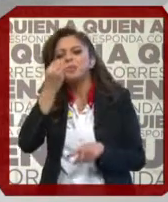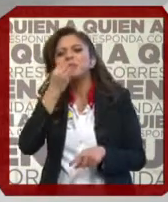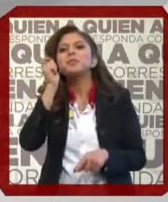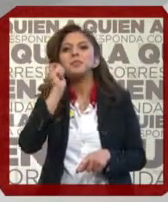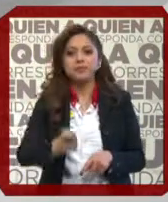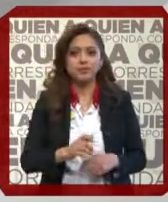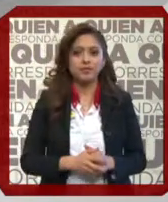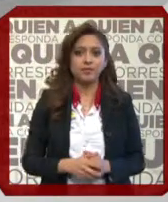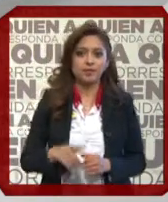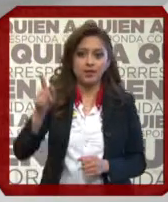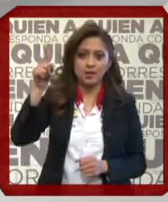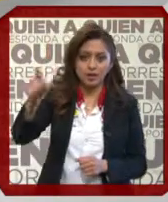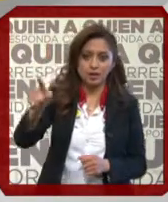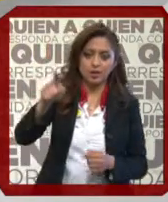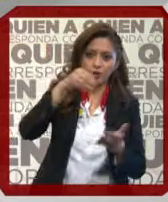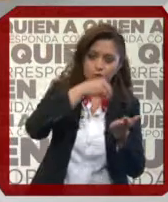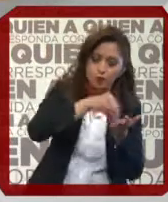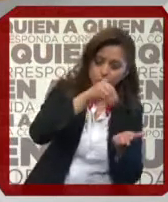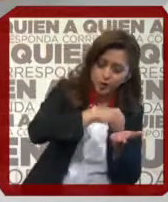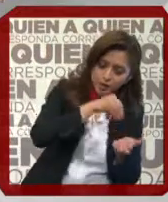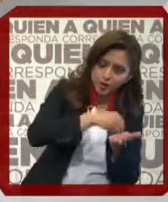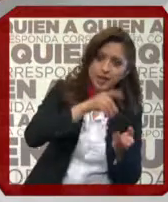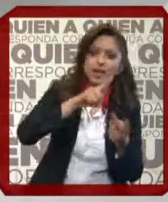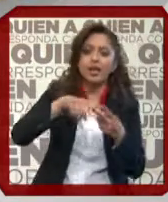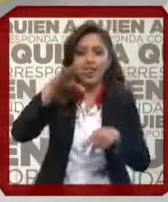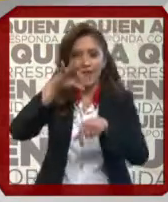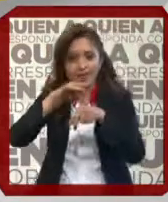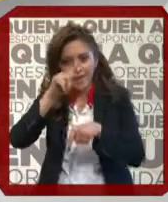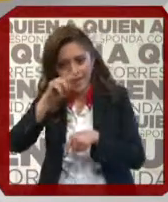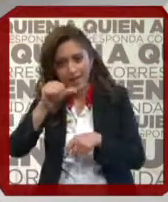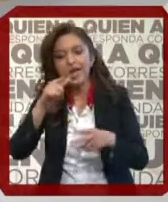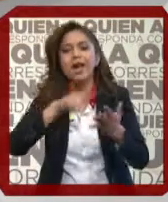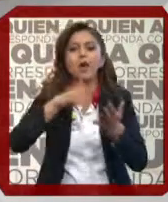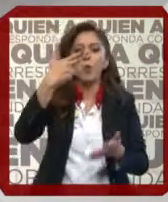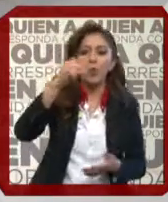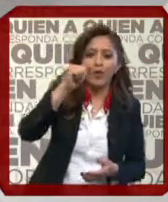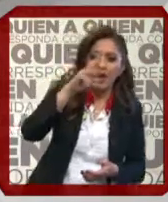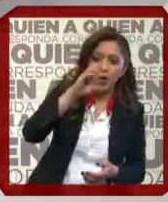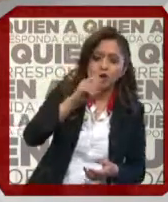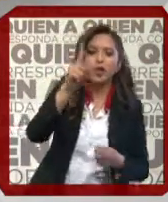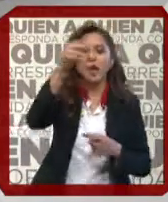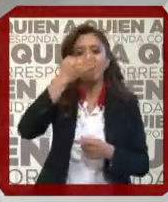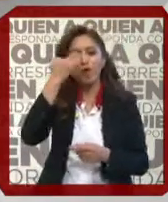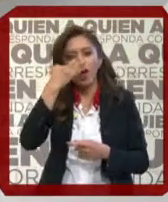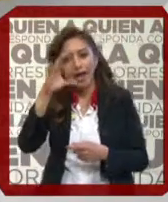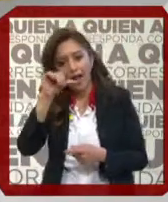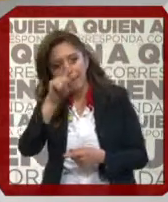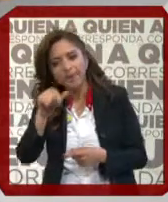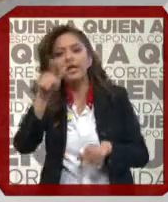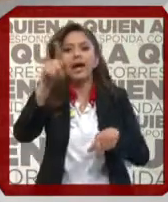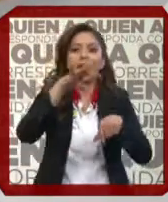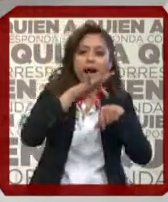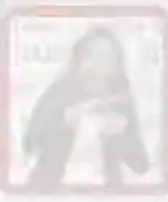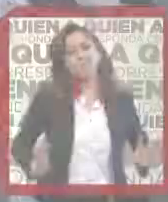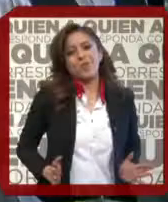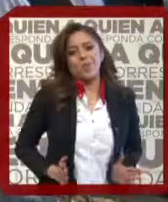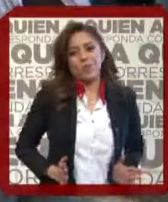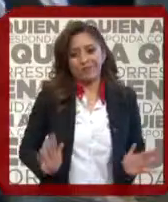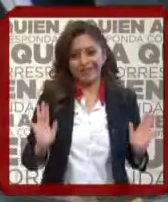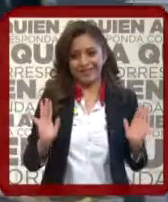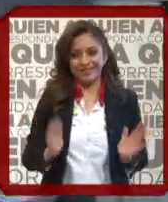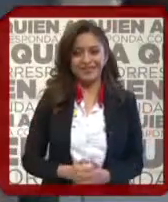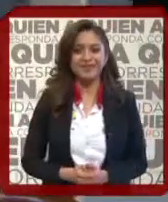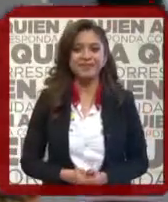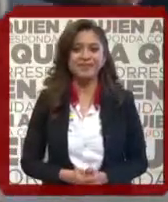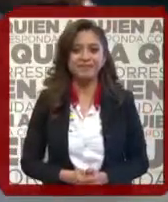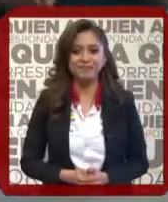Mérida, relleno negro, cochinita, tinga, huitlacoche, champiñones, flor de calabaza, carnitas, chicharrón. Podemos